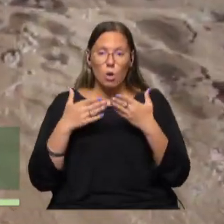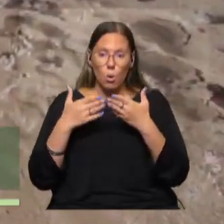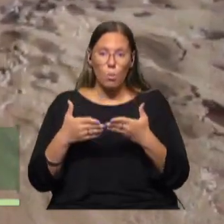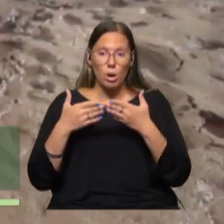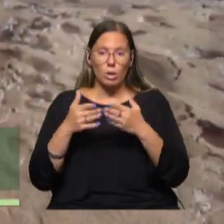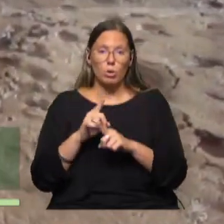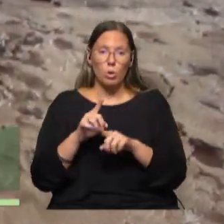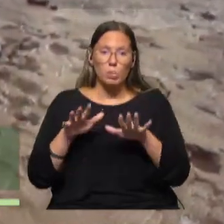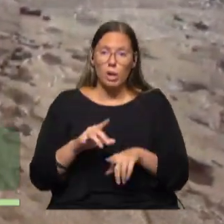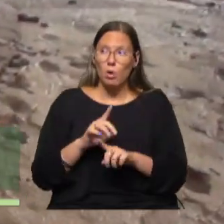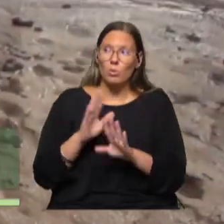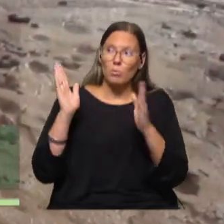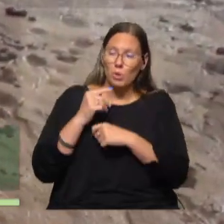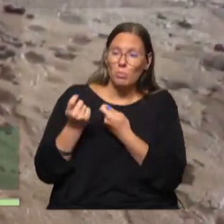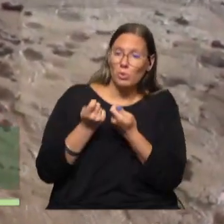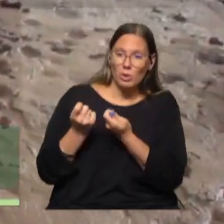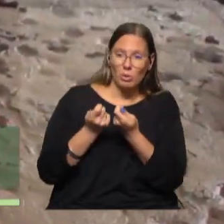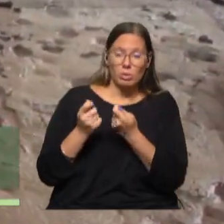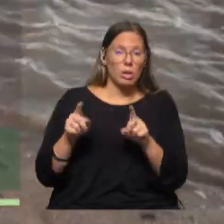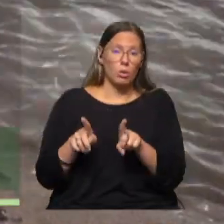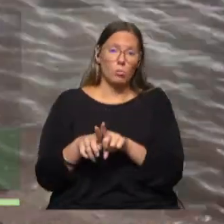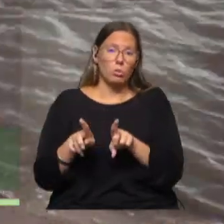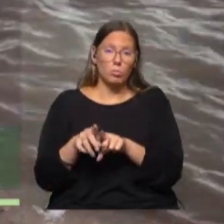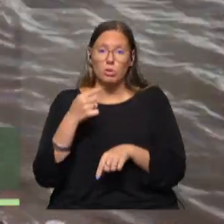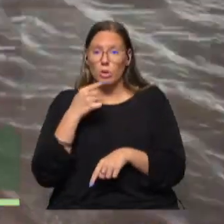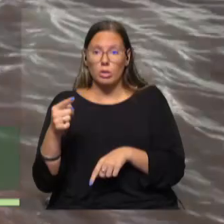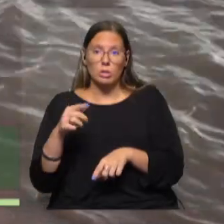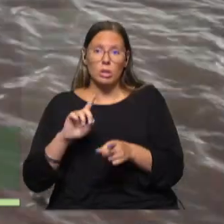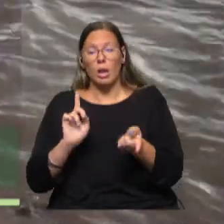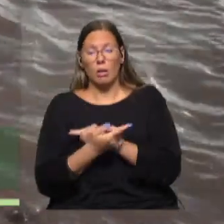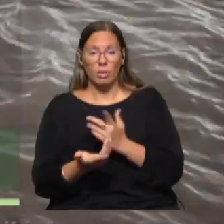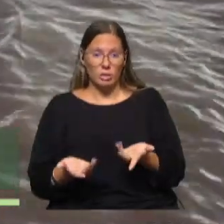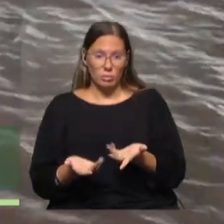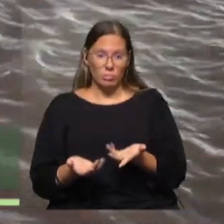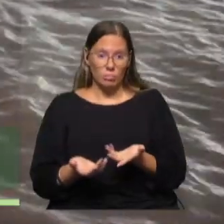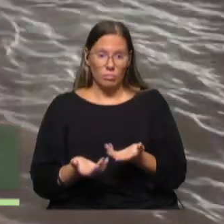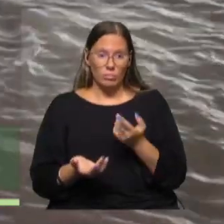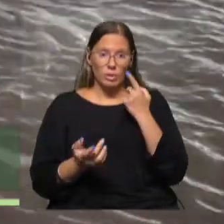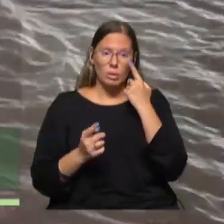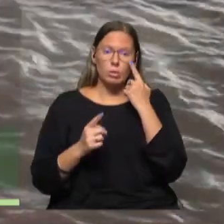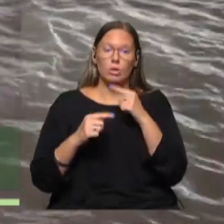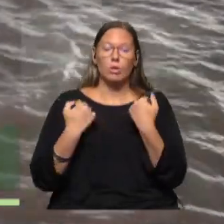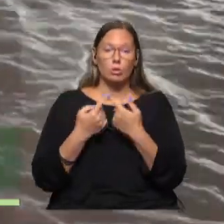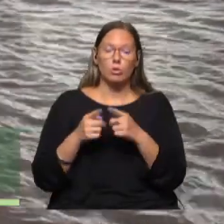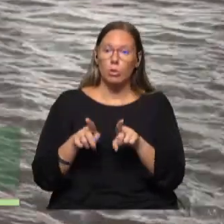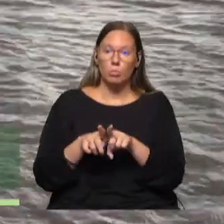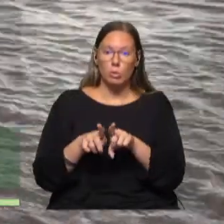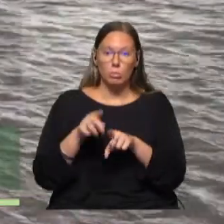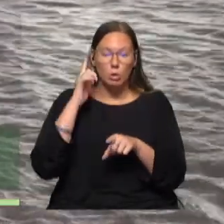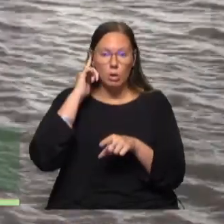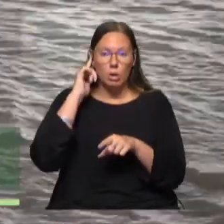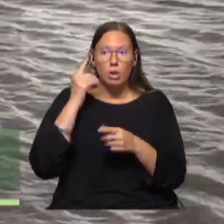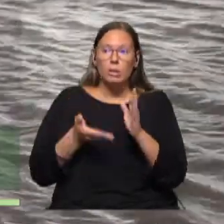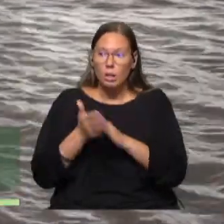no negociamos, ¿no? Esto es lo mismo que ellos plantean cuando les toca a ellos, ¿no? Entonces, nosotros planteamos lo mismo. Que saquen a trabajar los